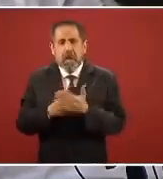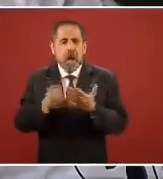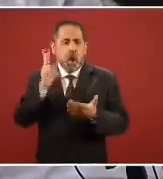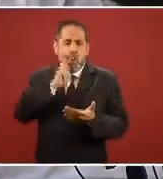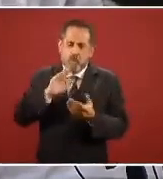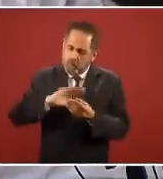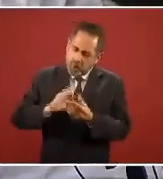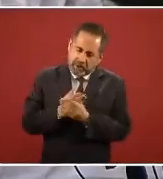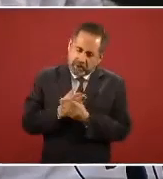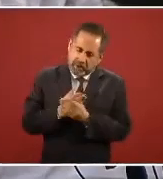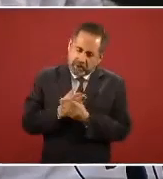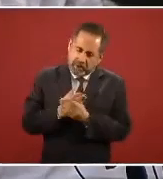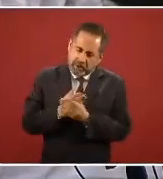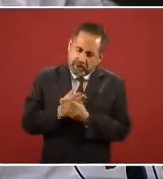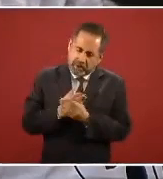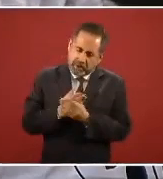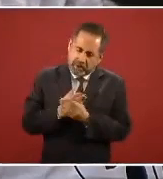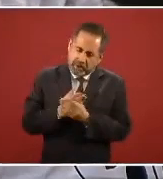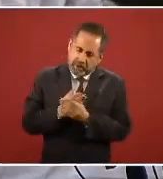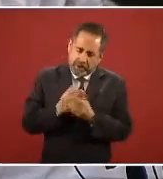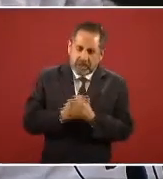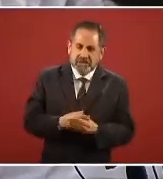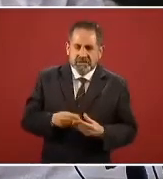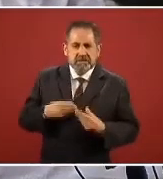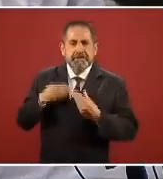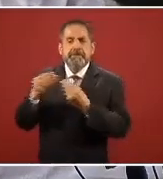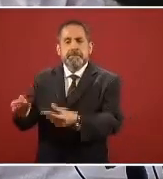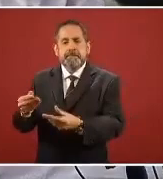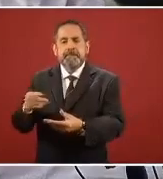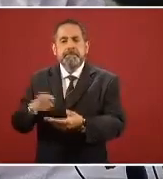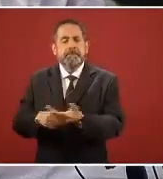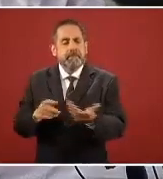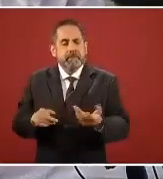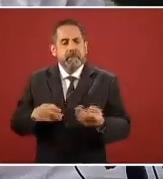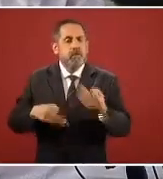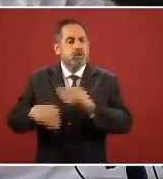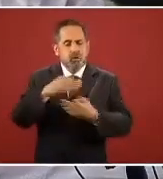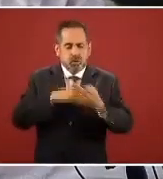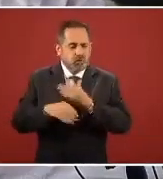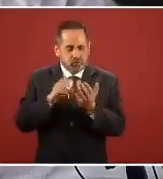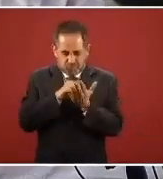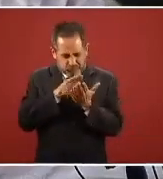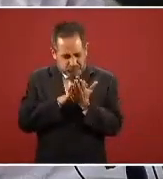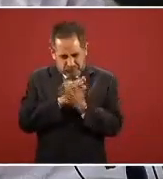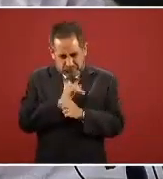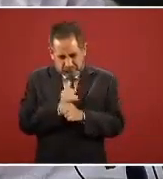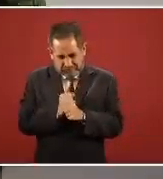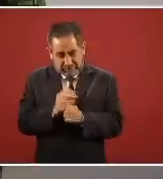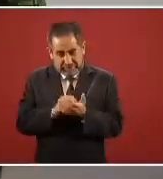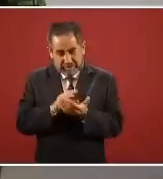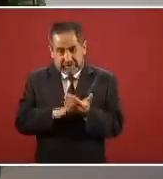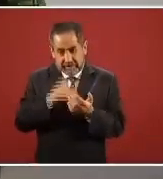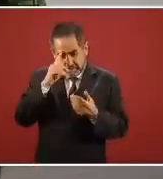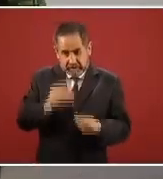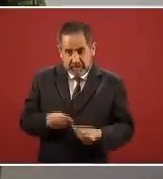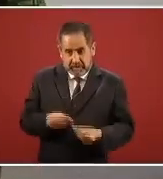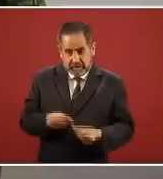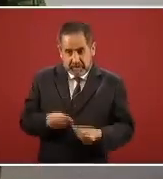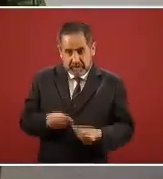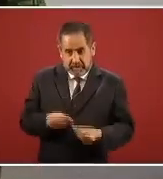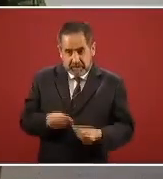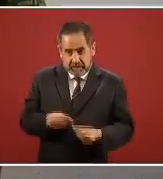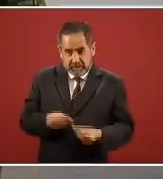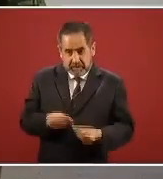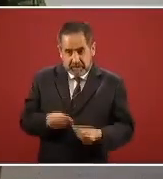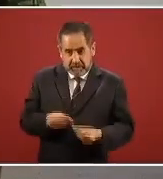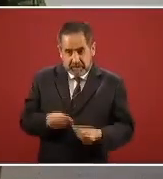Para entregárselas. To turn them over to you. Y bueno, todo esto lo tenemos documentado para su disposición. And